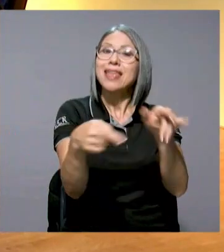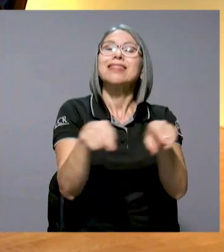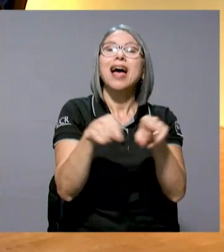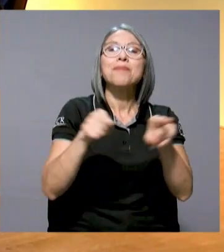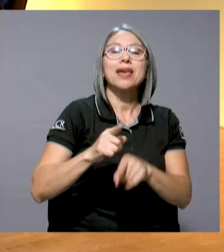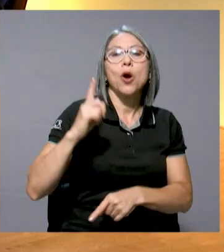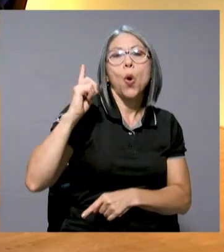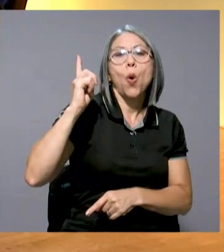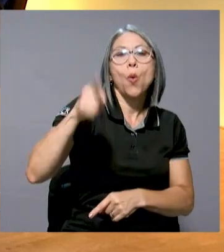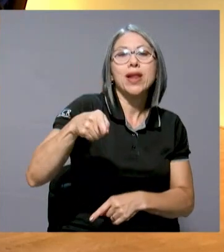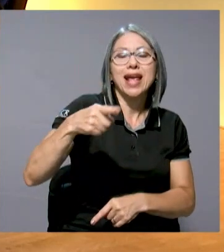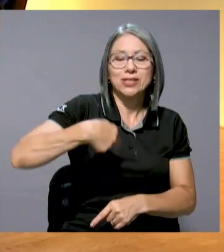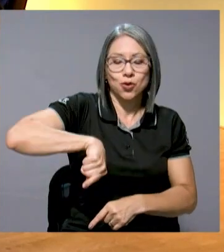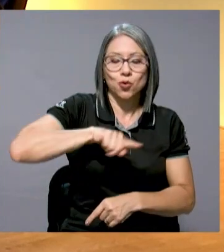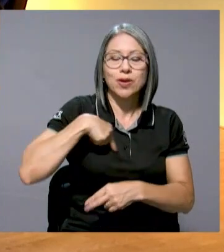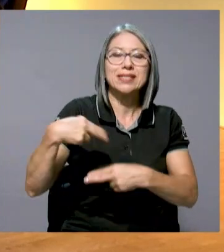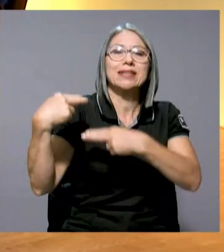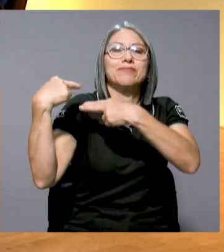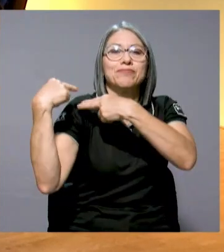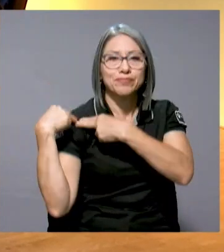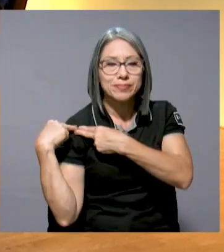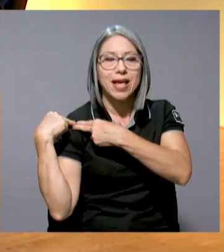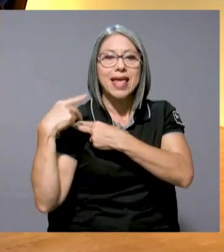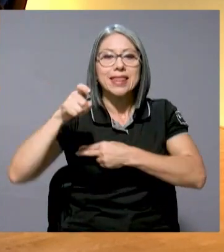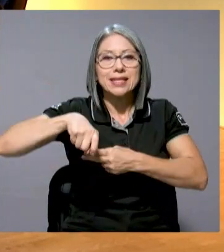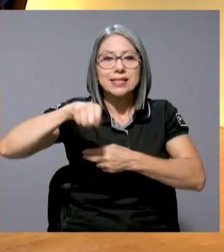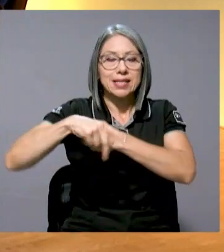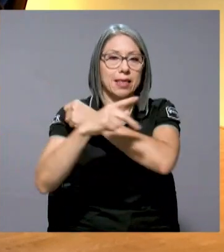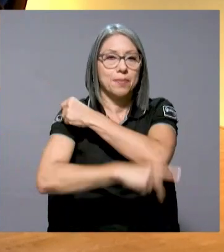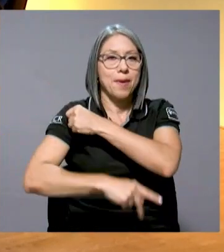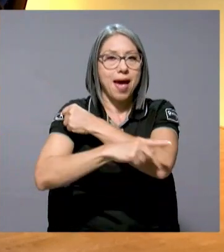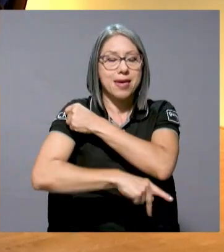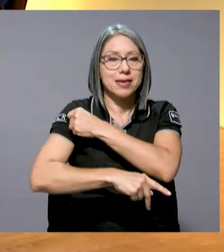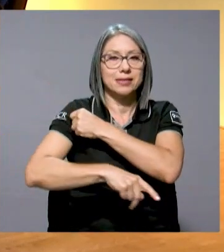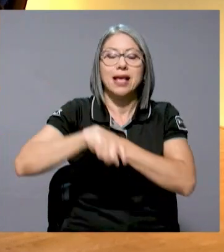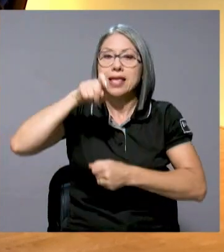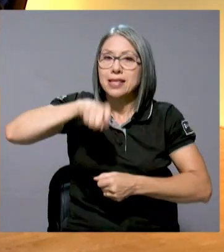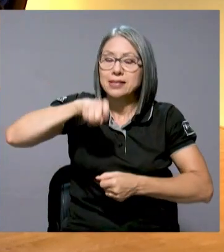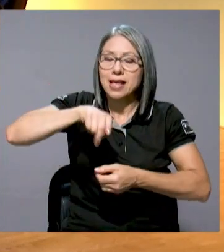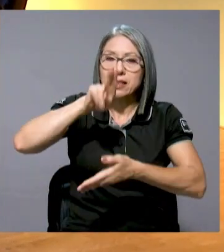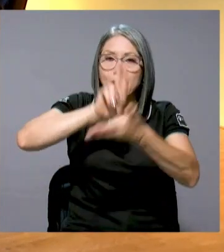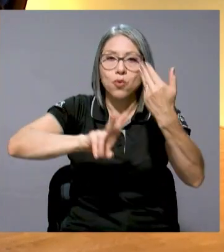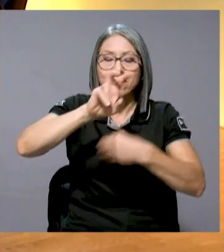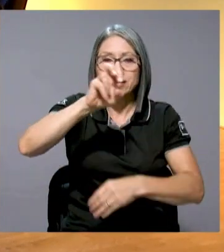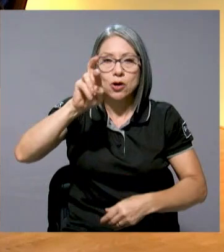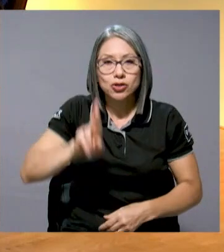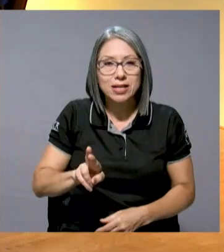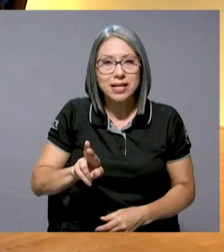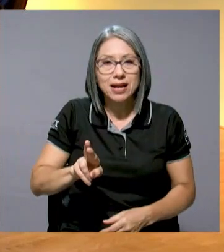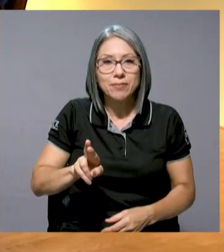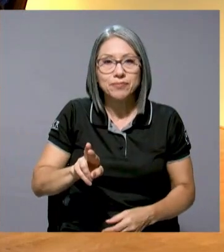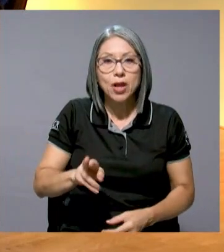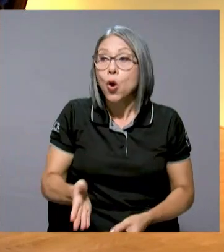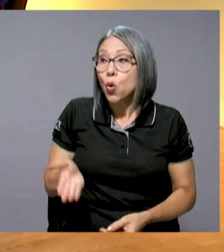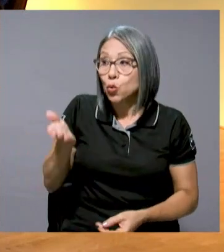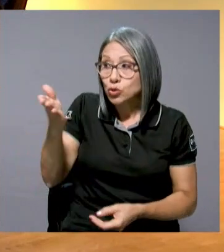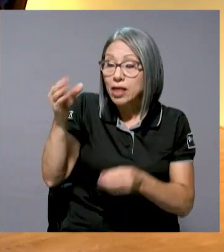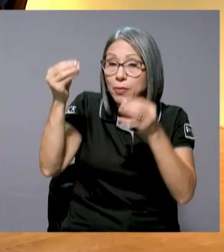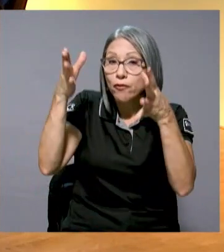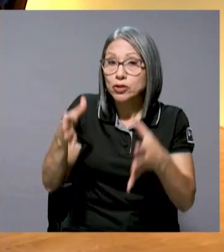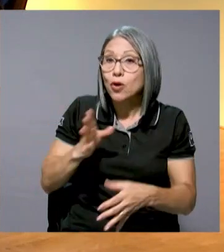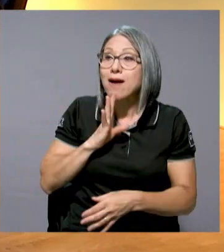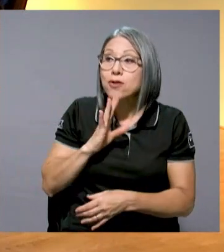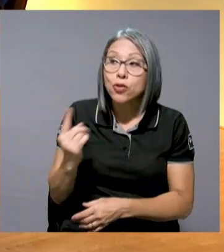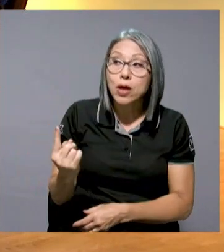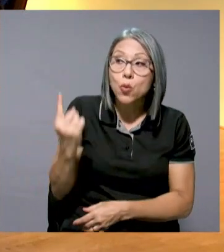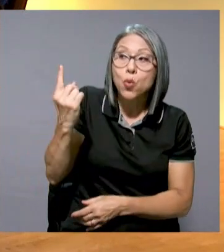una necesidad país, es una necesidad de la Universidad de Costa Rica, y que bueno, profesor, usted comentó ese caso, pero sabemos que